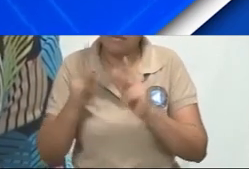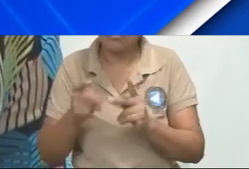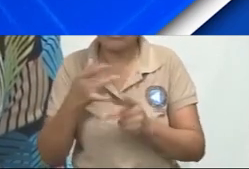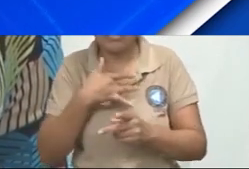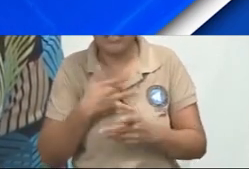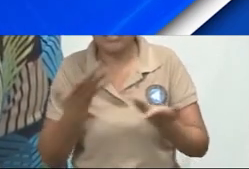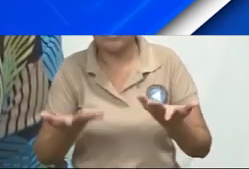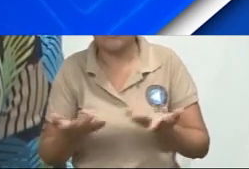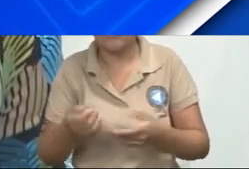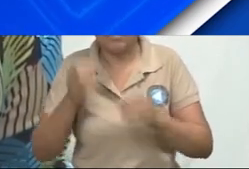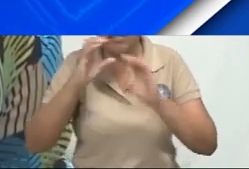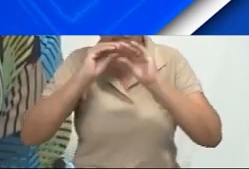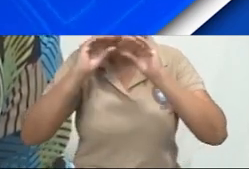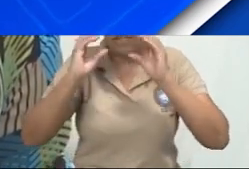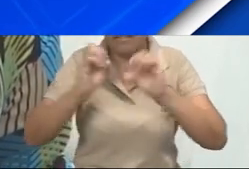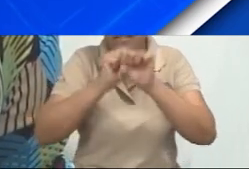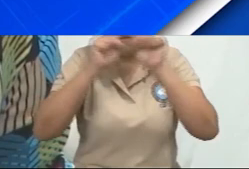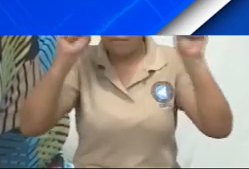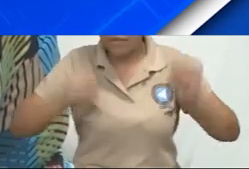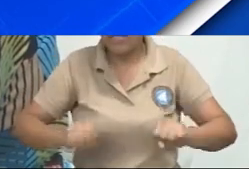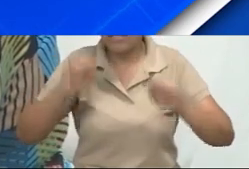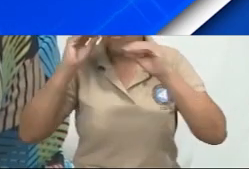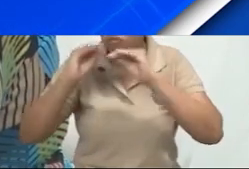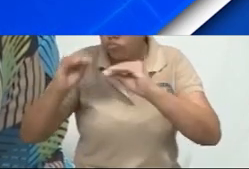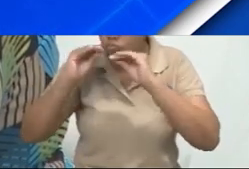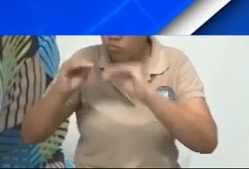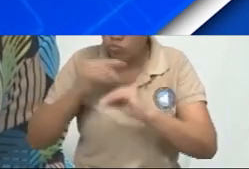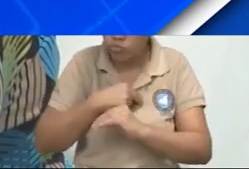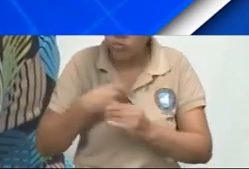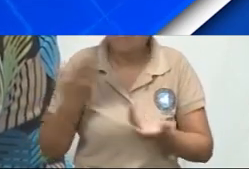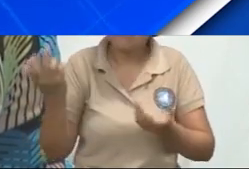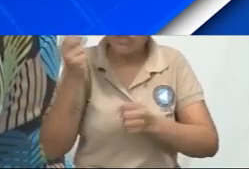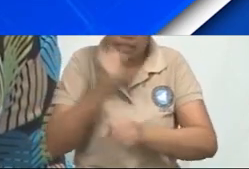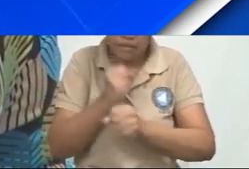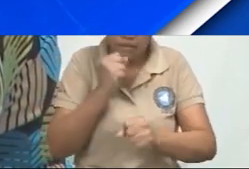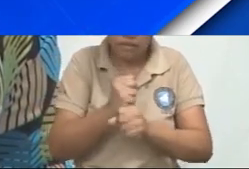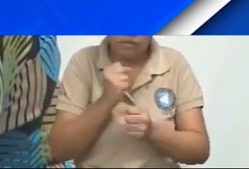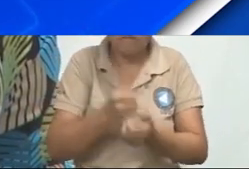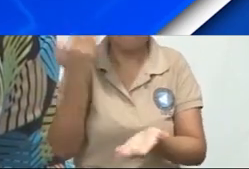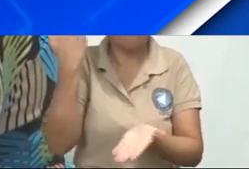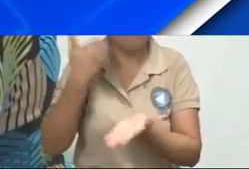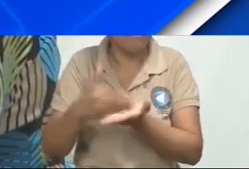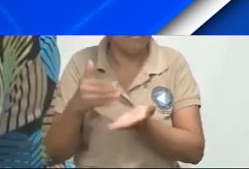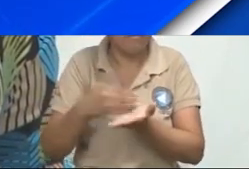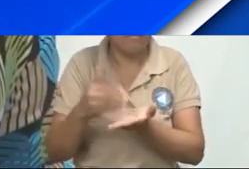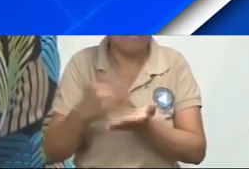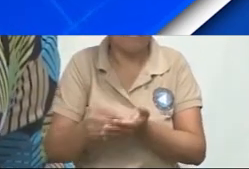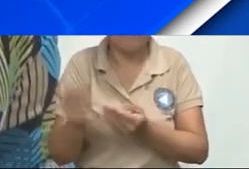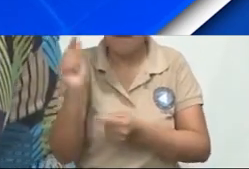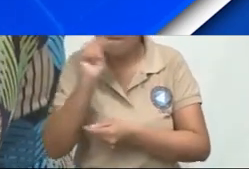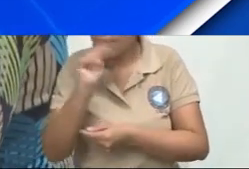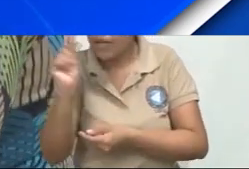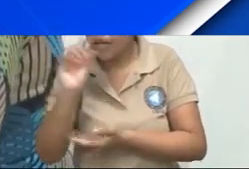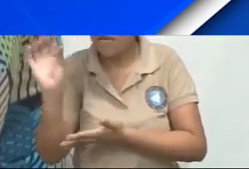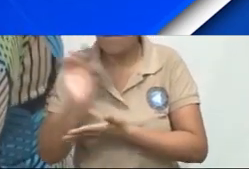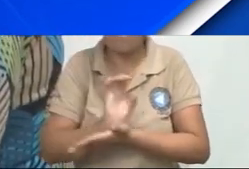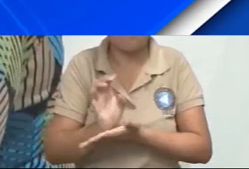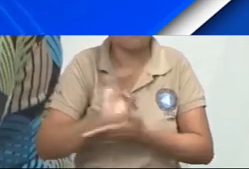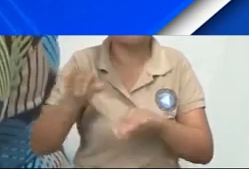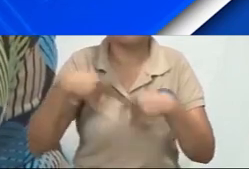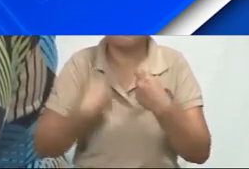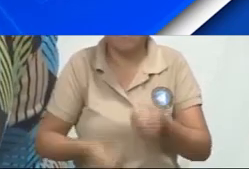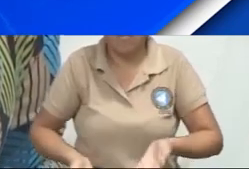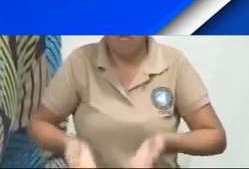agremiados, capacitándonos y certificándonos según nuestros oficios, facilitándonos el acceso al crédito